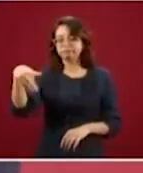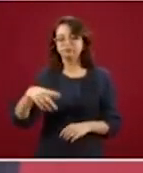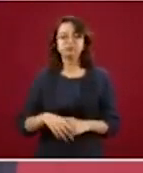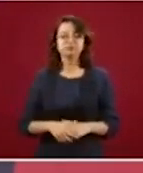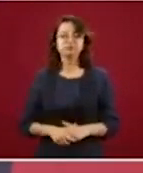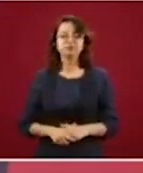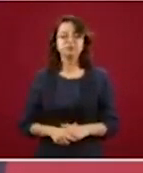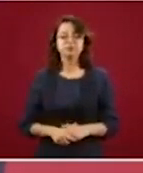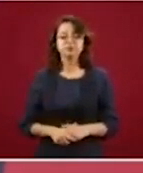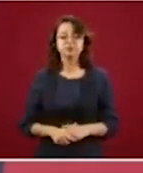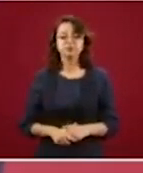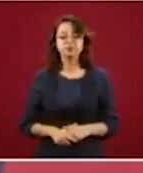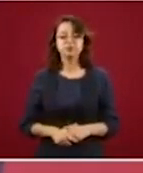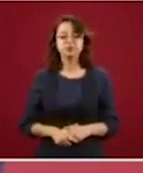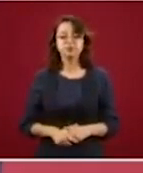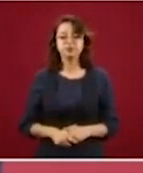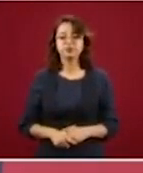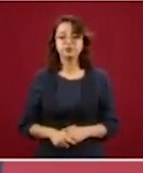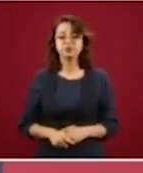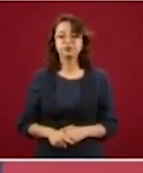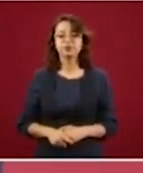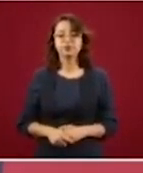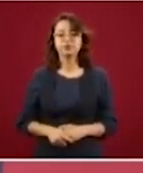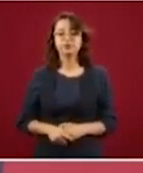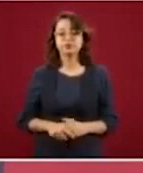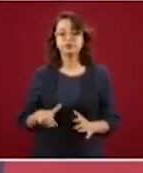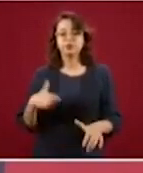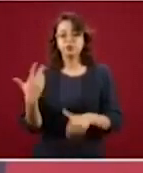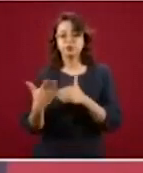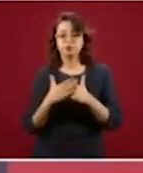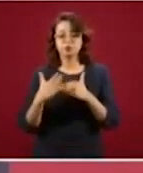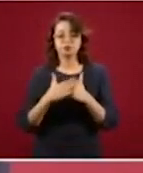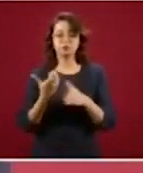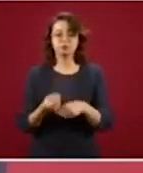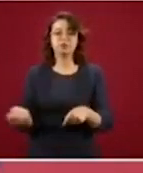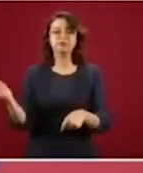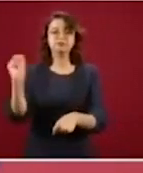Esta reunión sería la semana próxima.